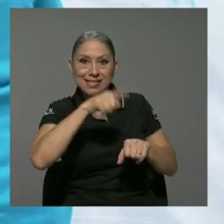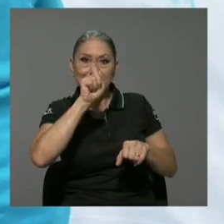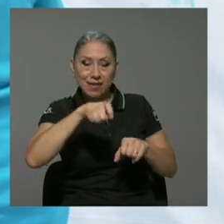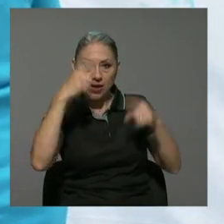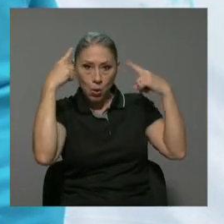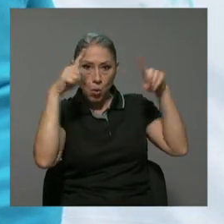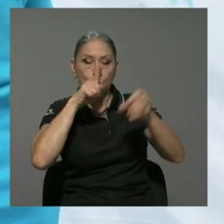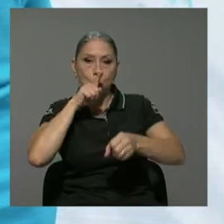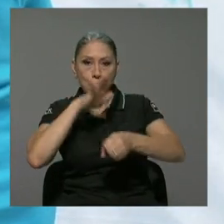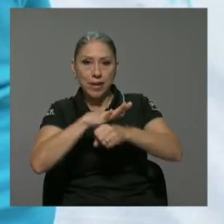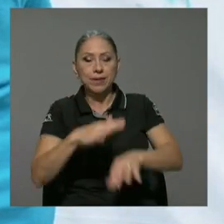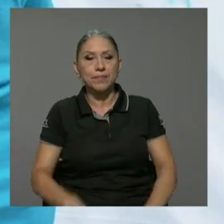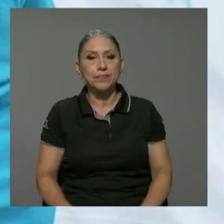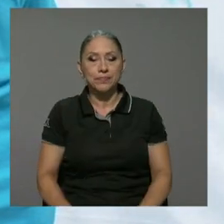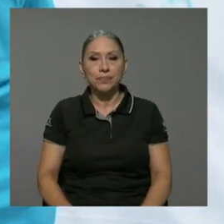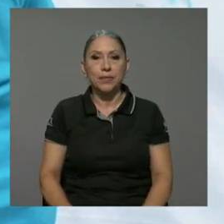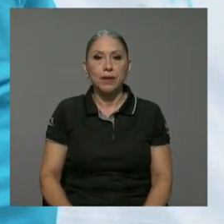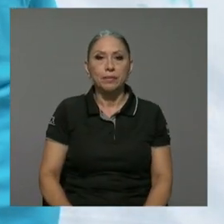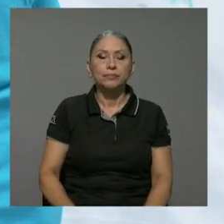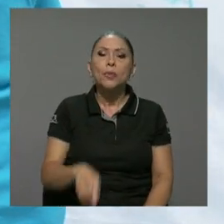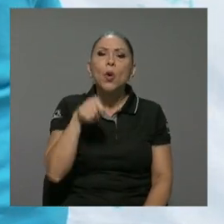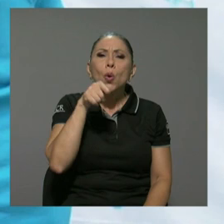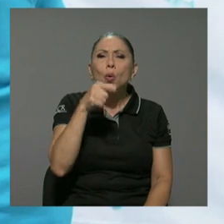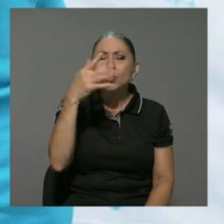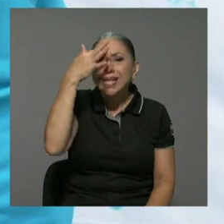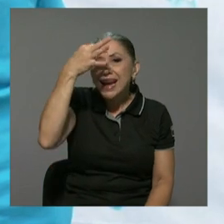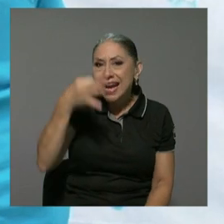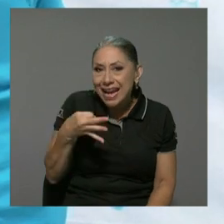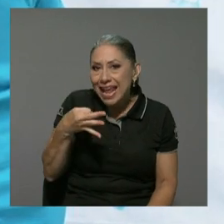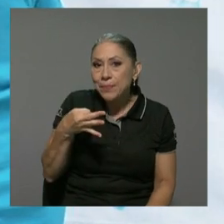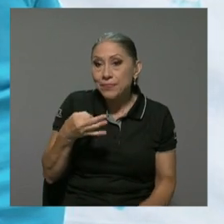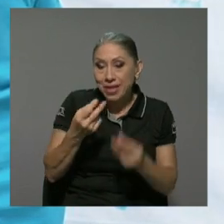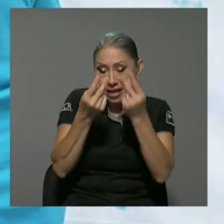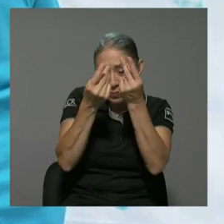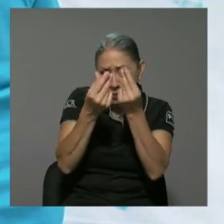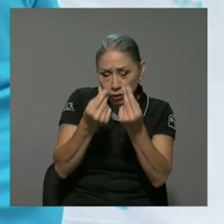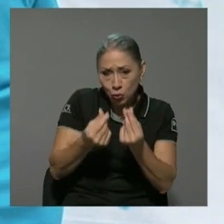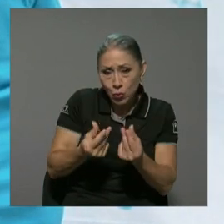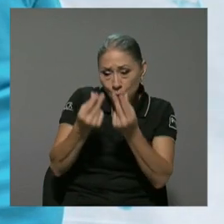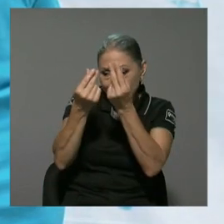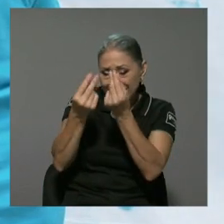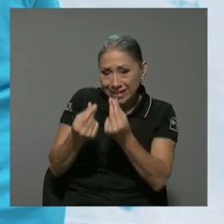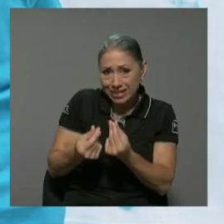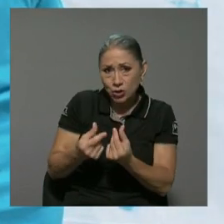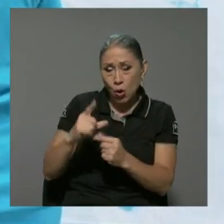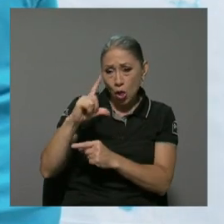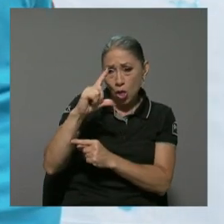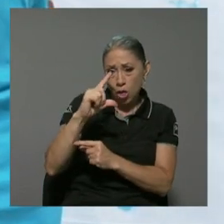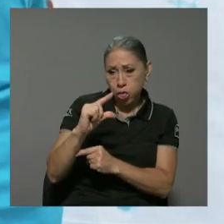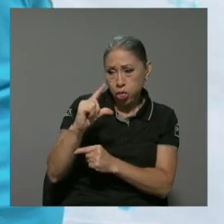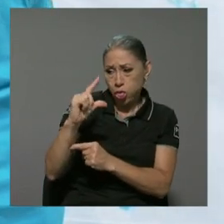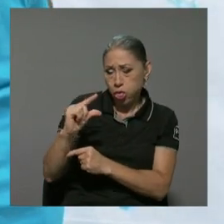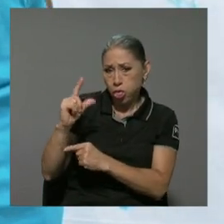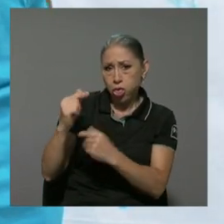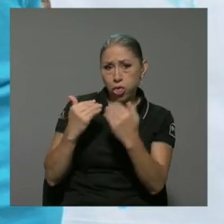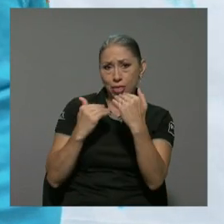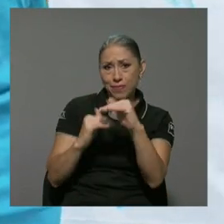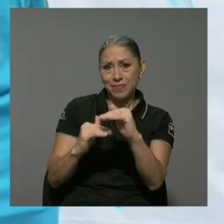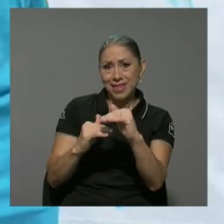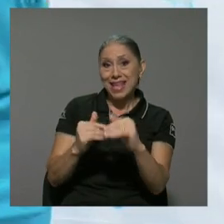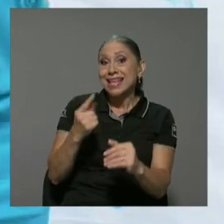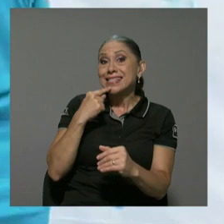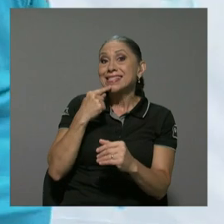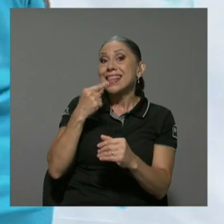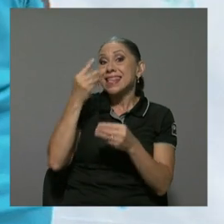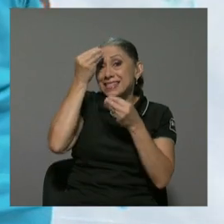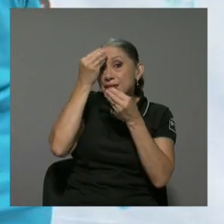usted que el recorte presupuestario que se anuncia para el próximo año, lo que se ha dejado